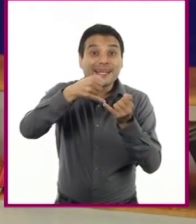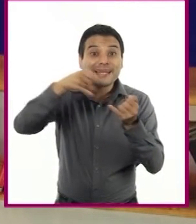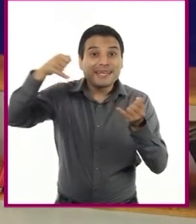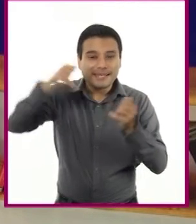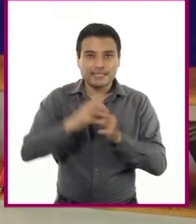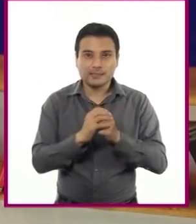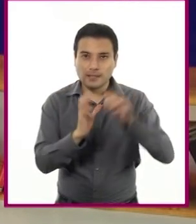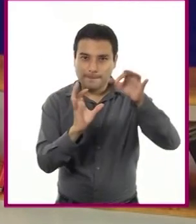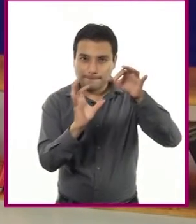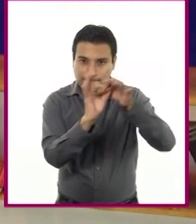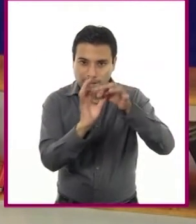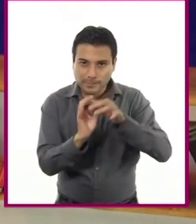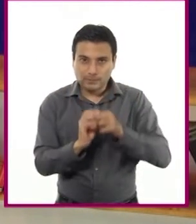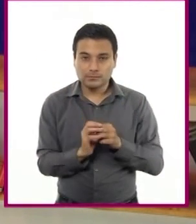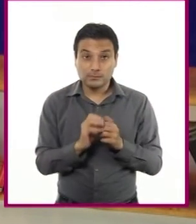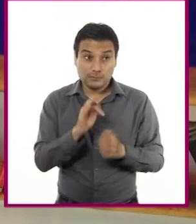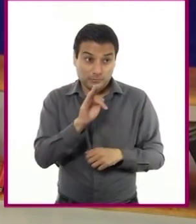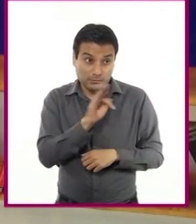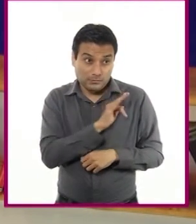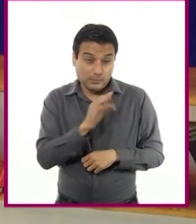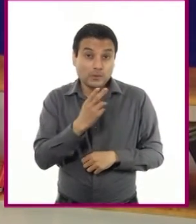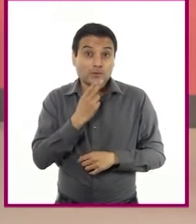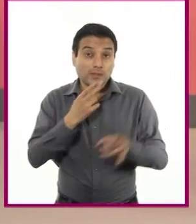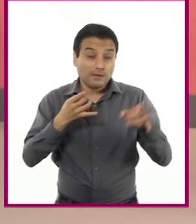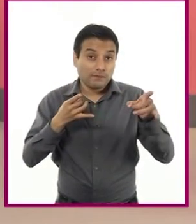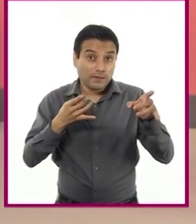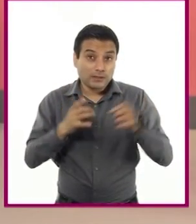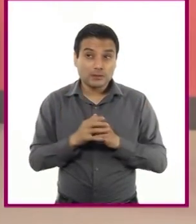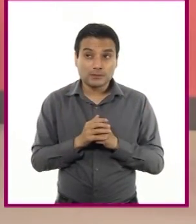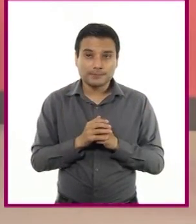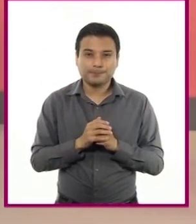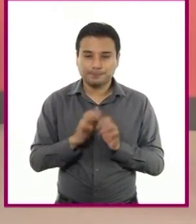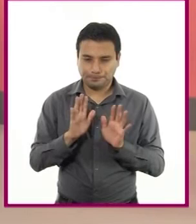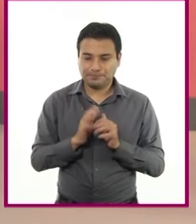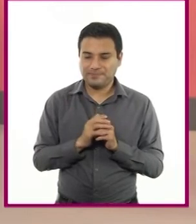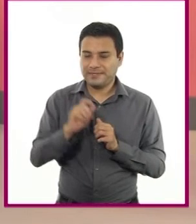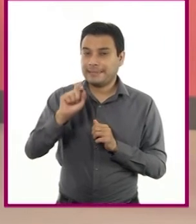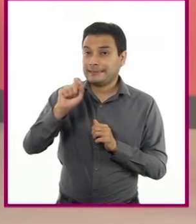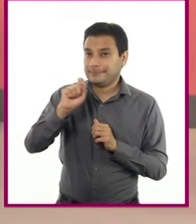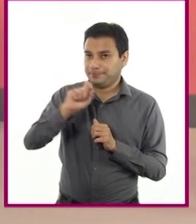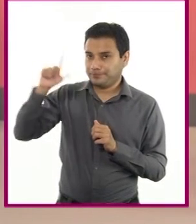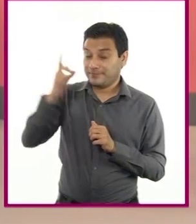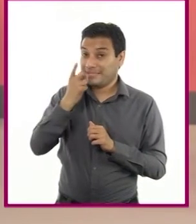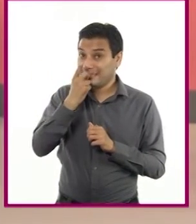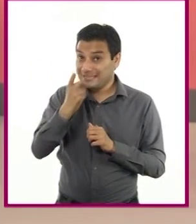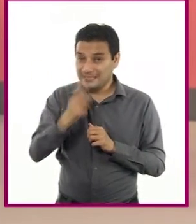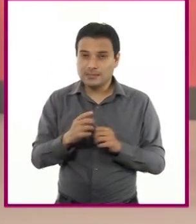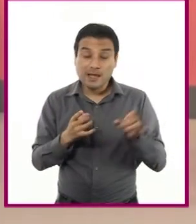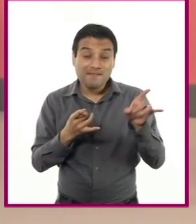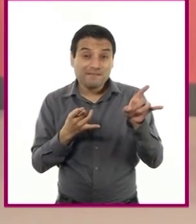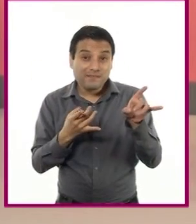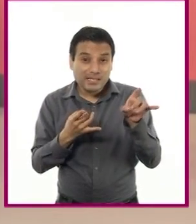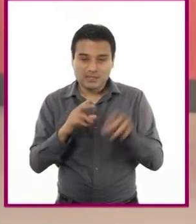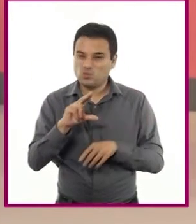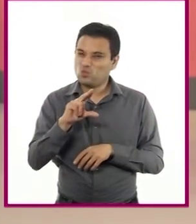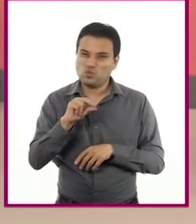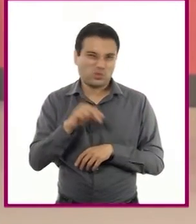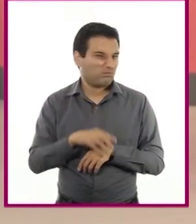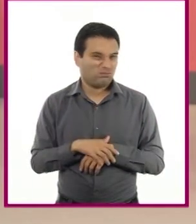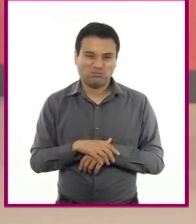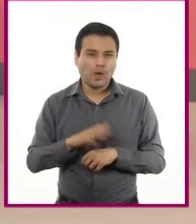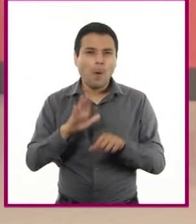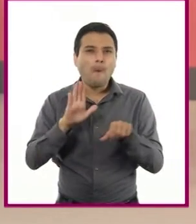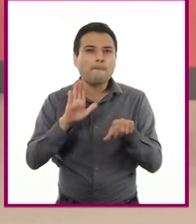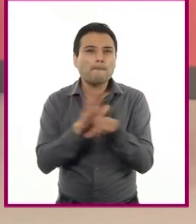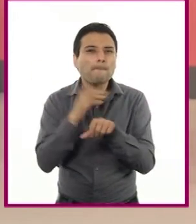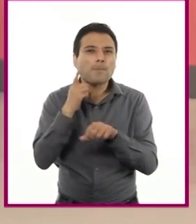Maestra, ¿pueden ser flechas? Varios estudiosos mencionan que no se utilicen flechas y el argumento